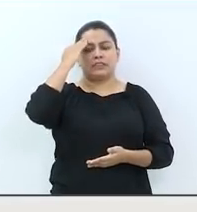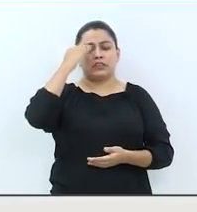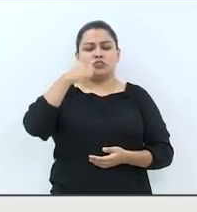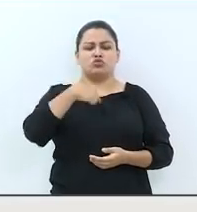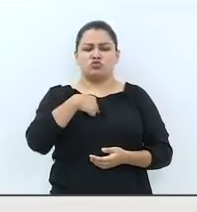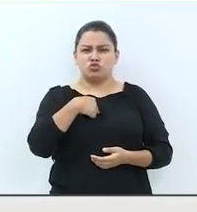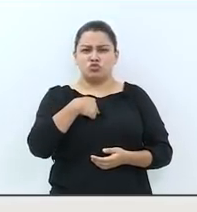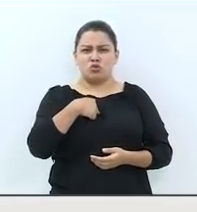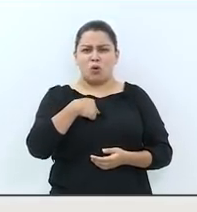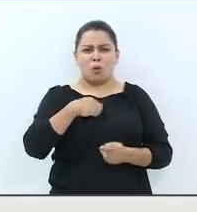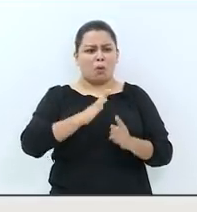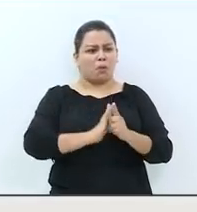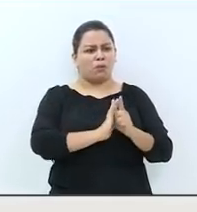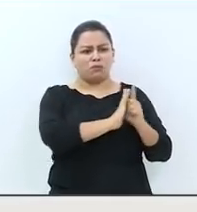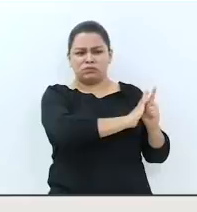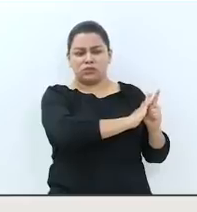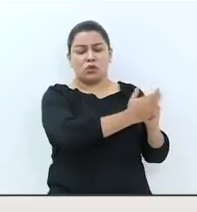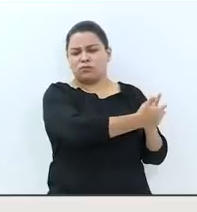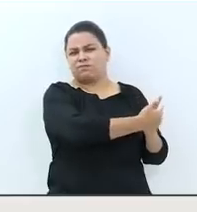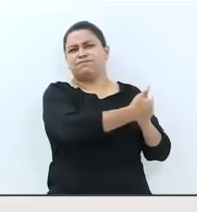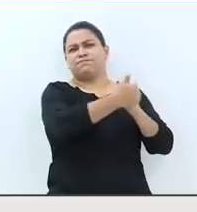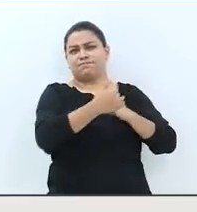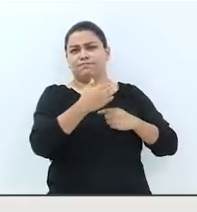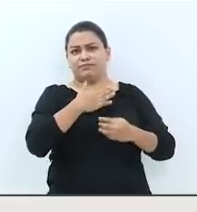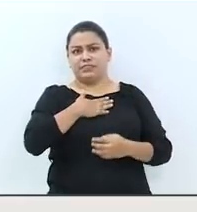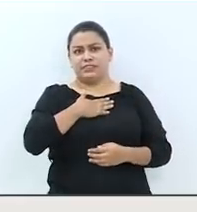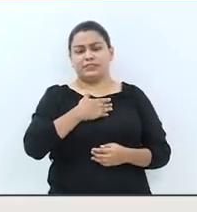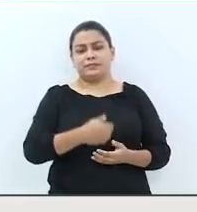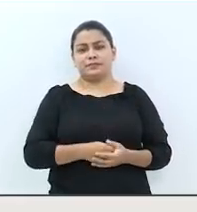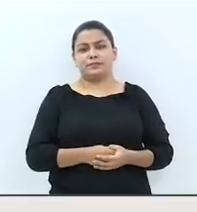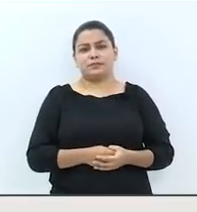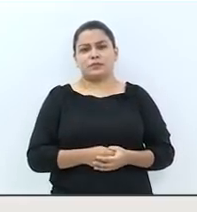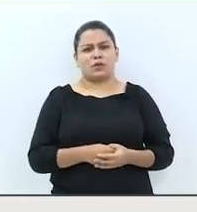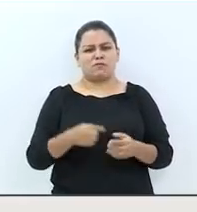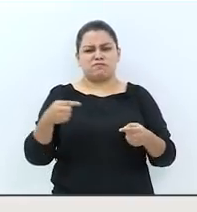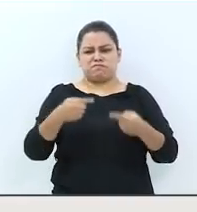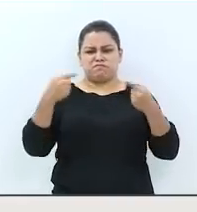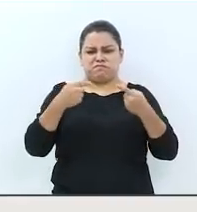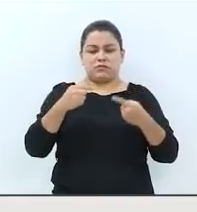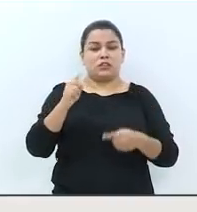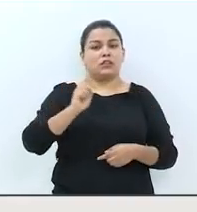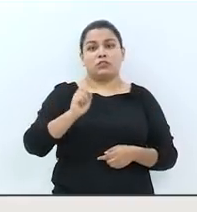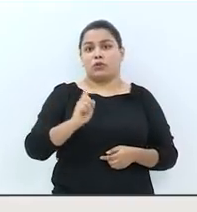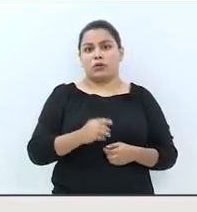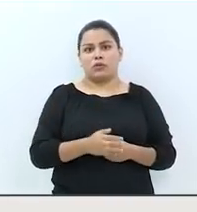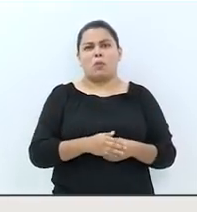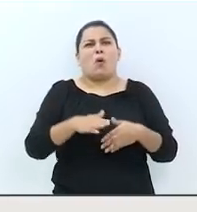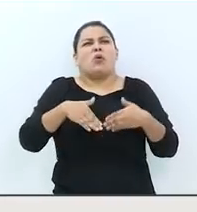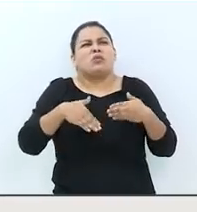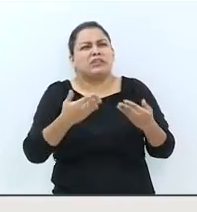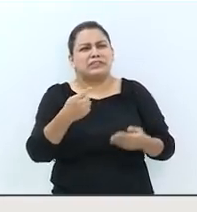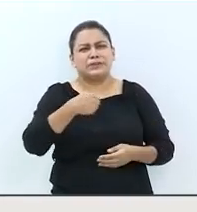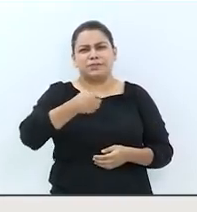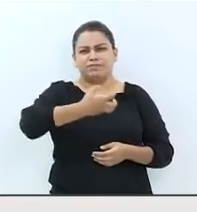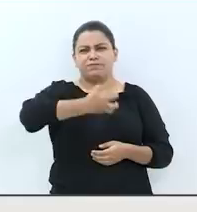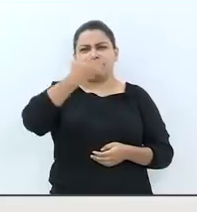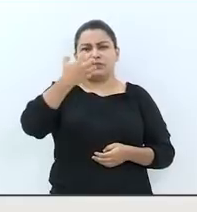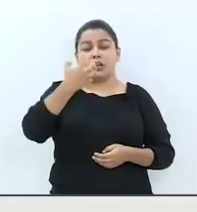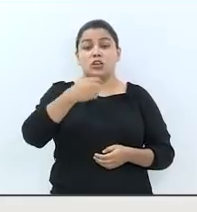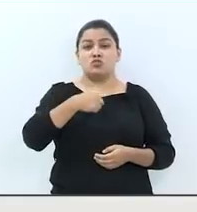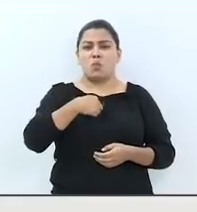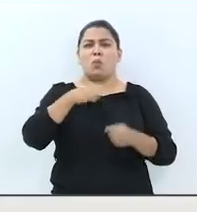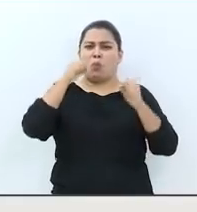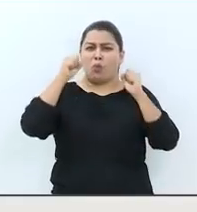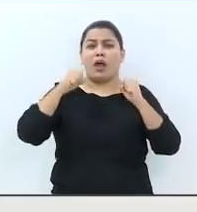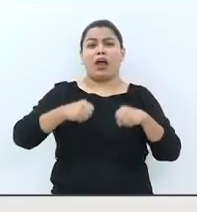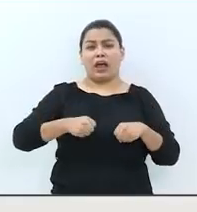yo, sin rechazar, sin pelearme con eso. Yo no me tengo que pelear con el hecho de la... ¿Pero y por qué me enojo? Bueno, porque tengo derecho,